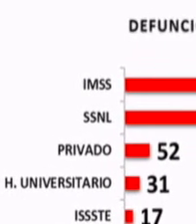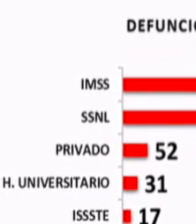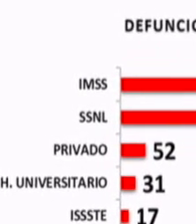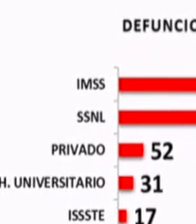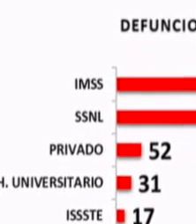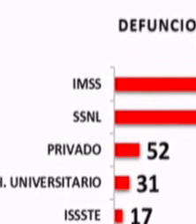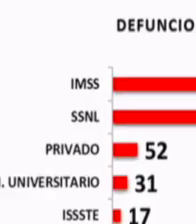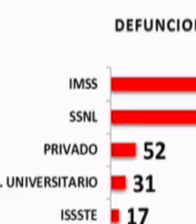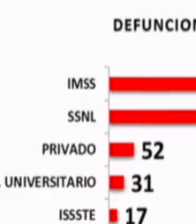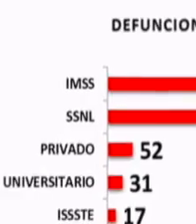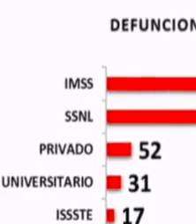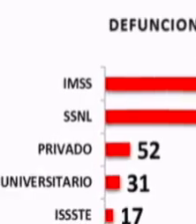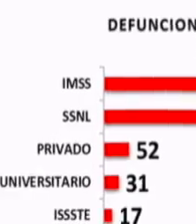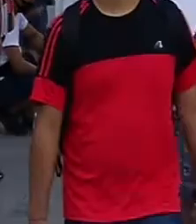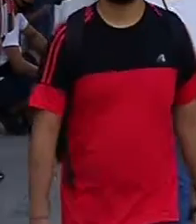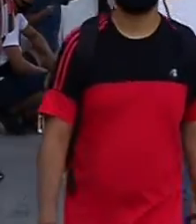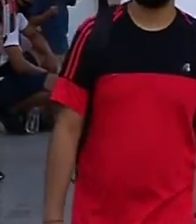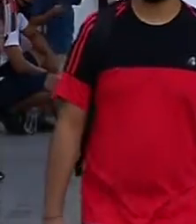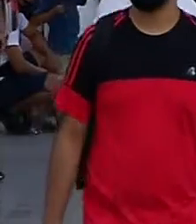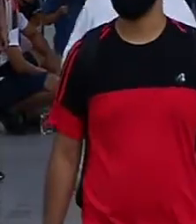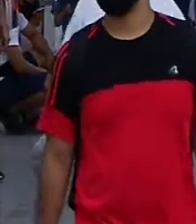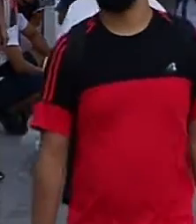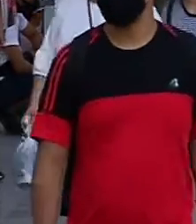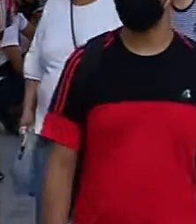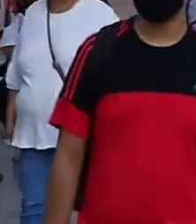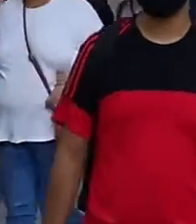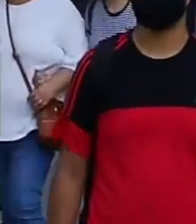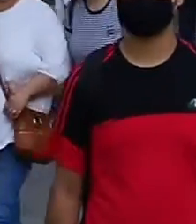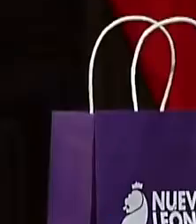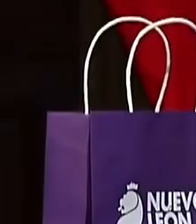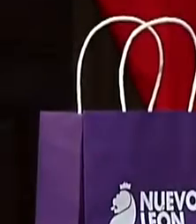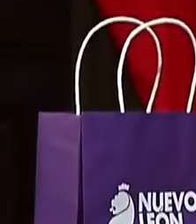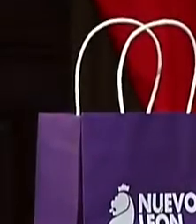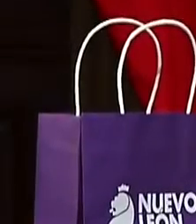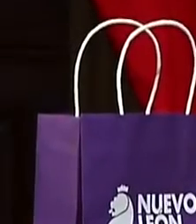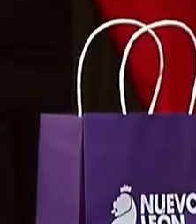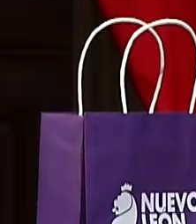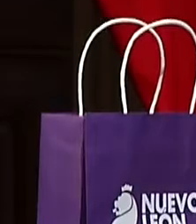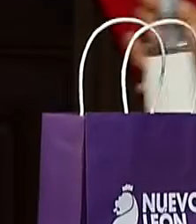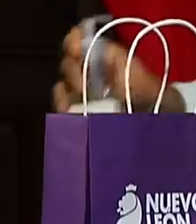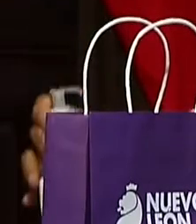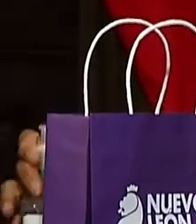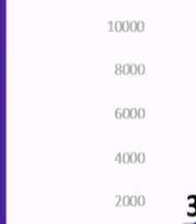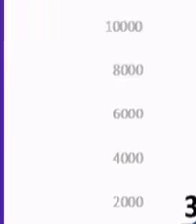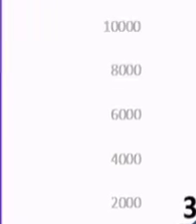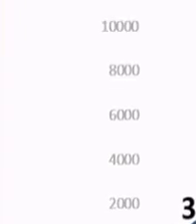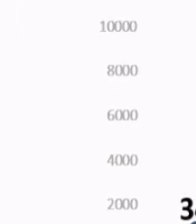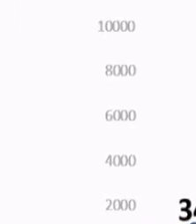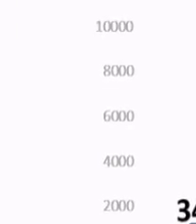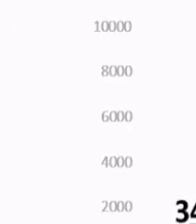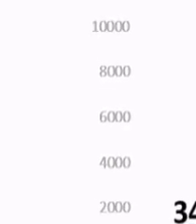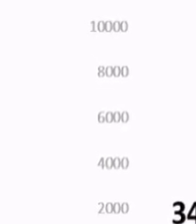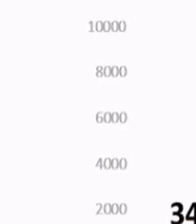mil muertes por kobe 19 nuevo léon una cifra a la que nadie quería llegar señaló manuel de la boca vaso secretario de salud la